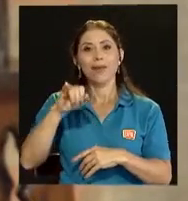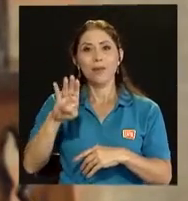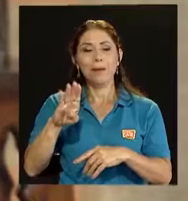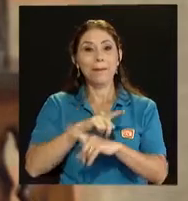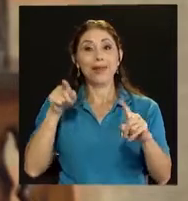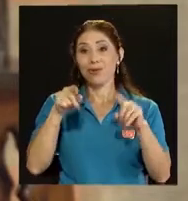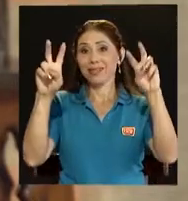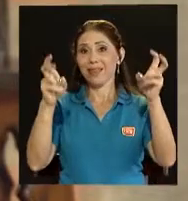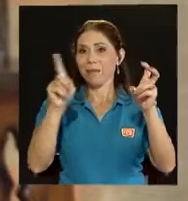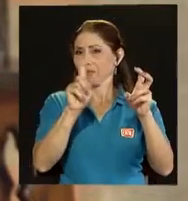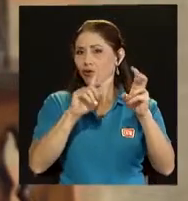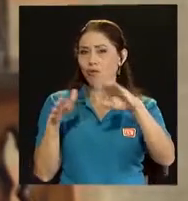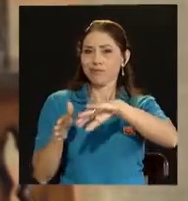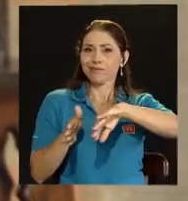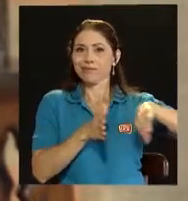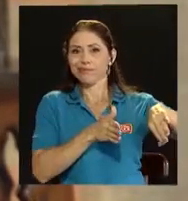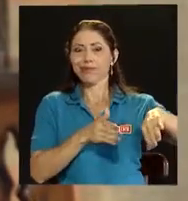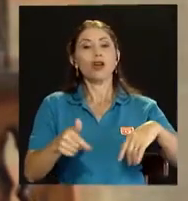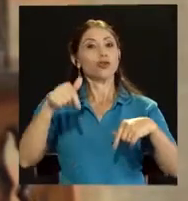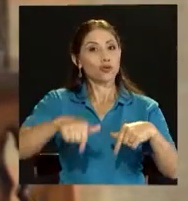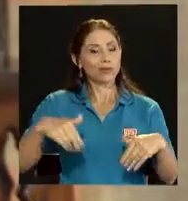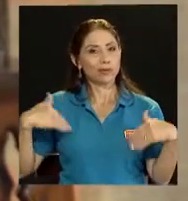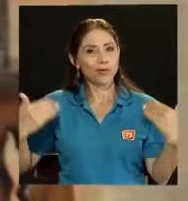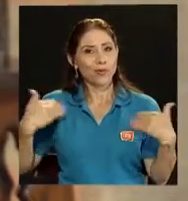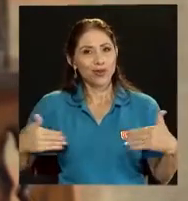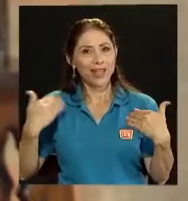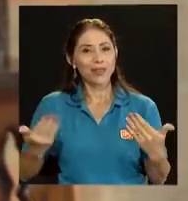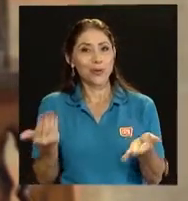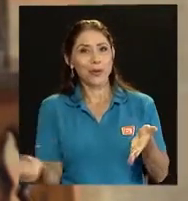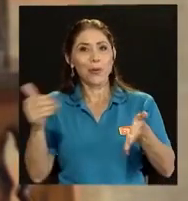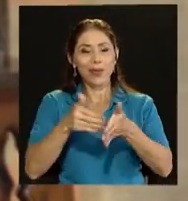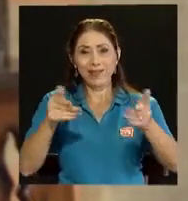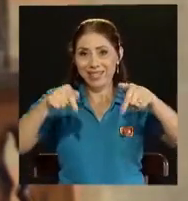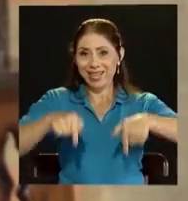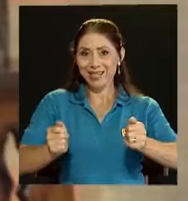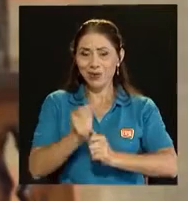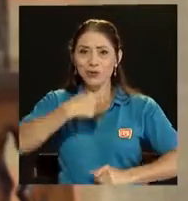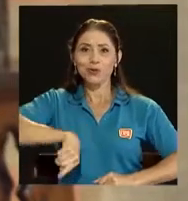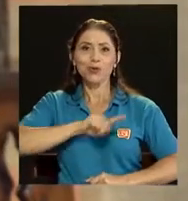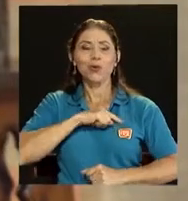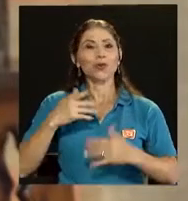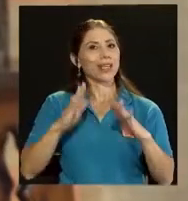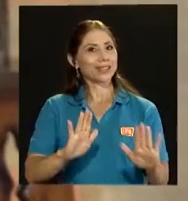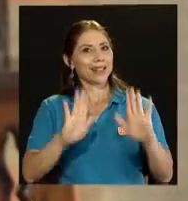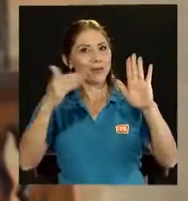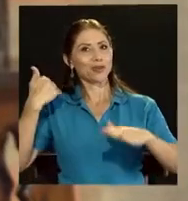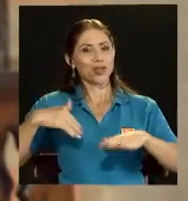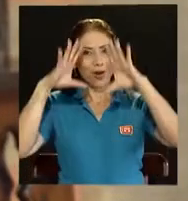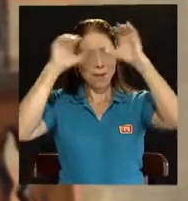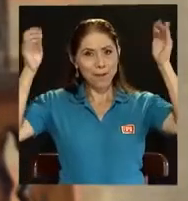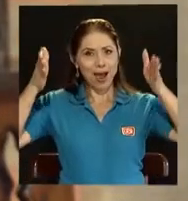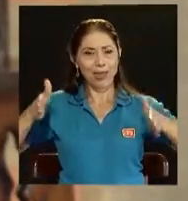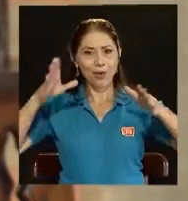tema, sino que estoy muy contento de que esté de nuevo con nosotros el excelentísimo señor embajador